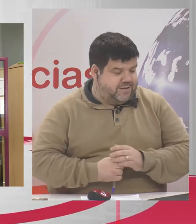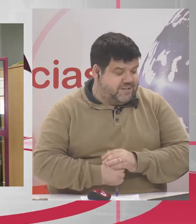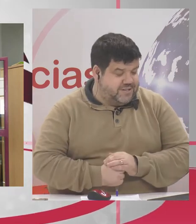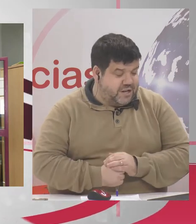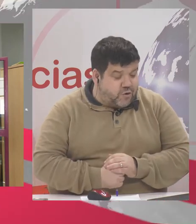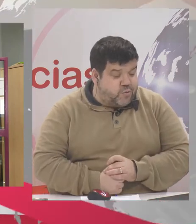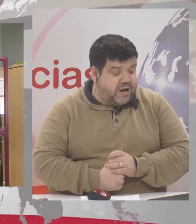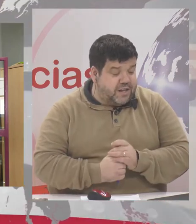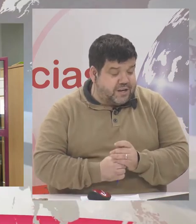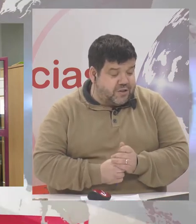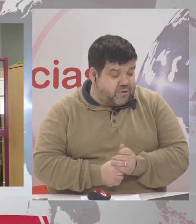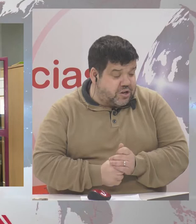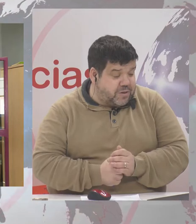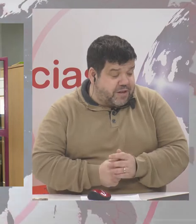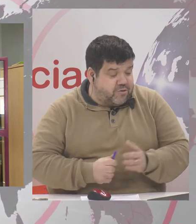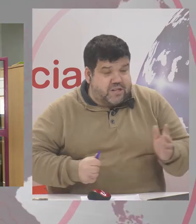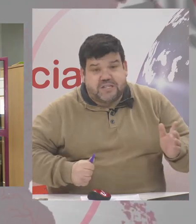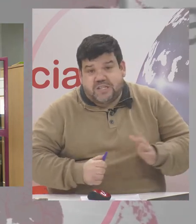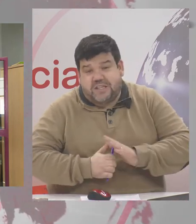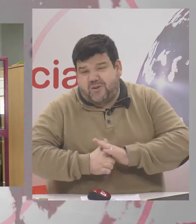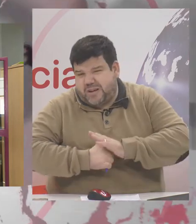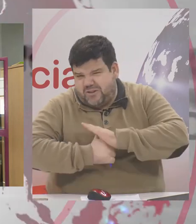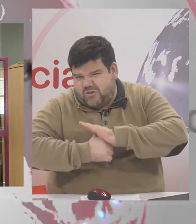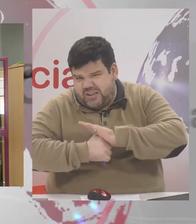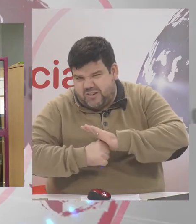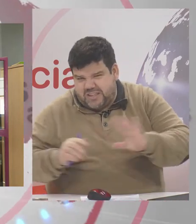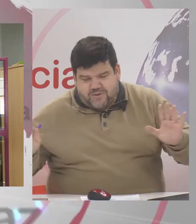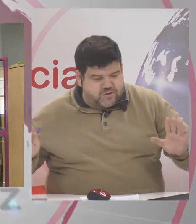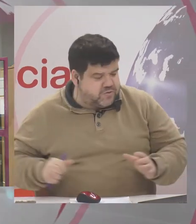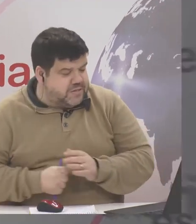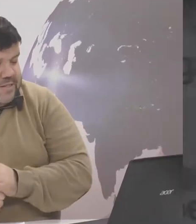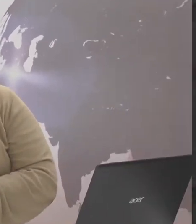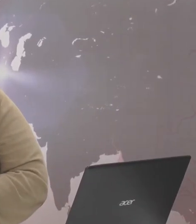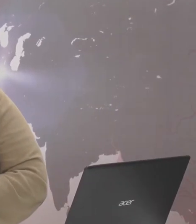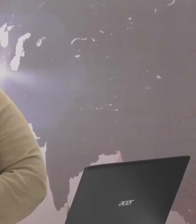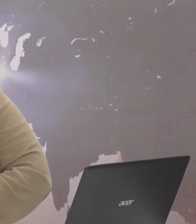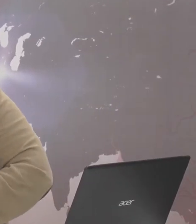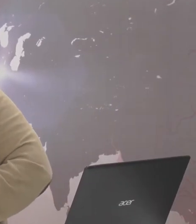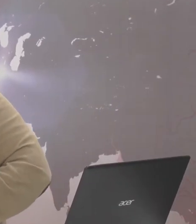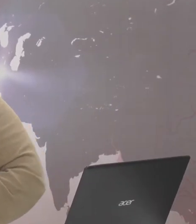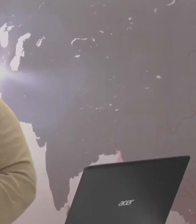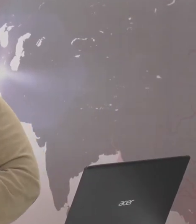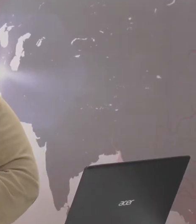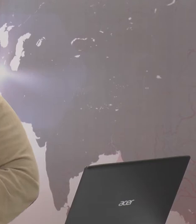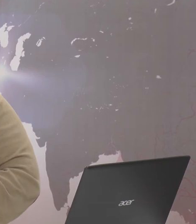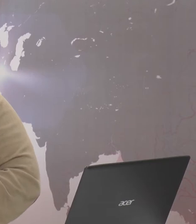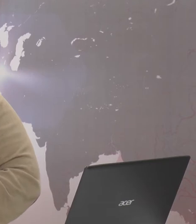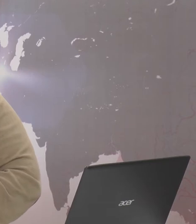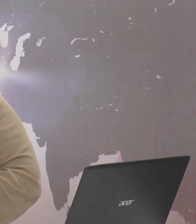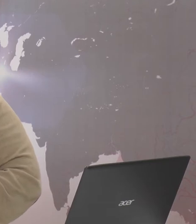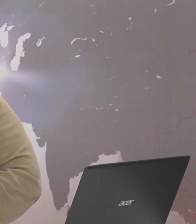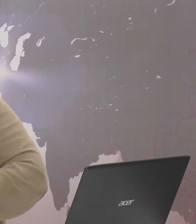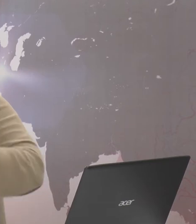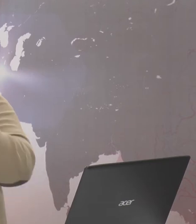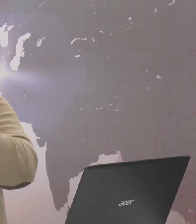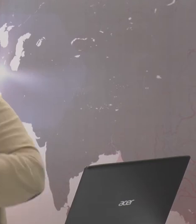nivel? Serlúa, 303 zapatos y 360 ropa, que yo no tengo ni idea de lo que son. Pero bueno, ya me hago mayor. Natalia